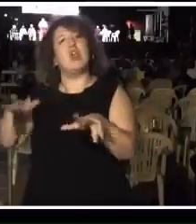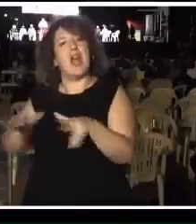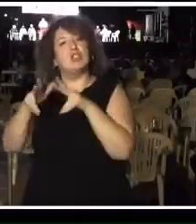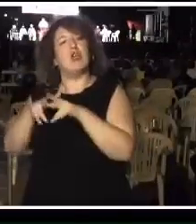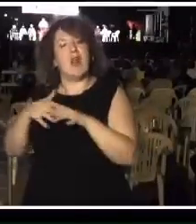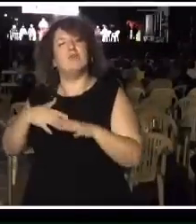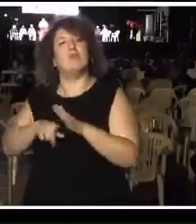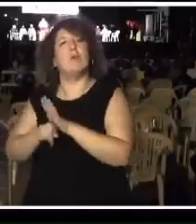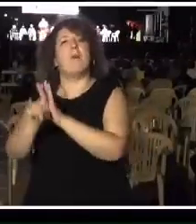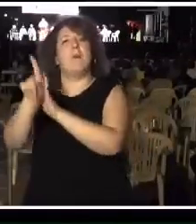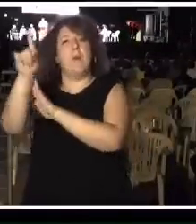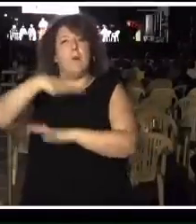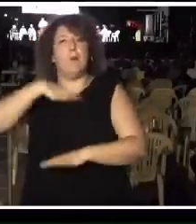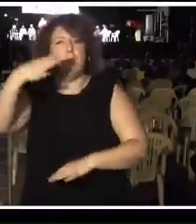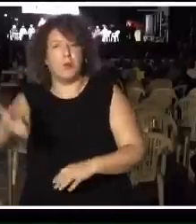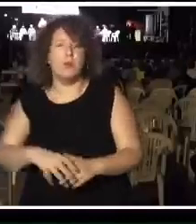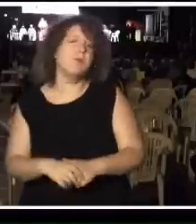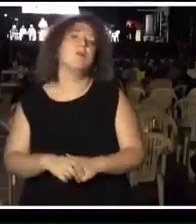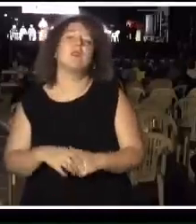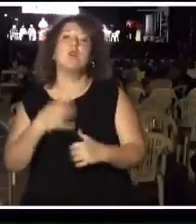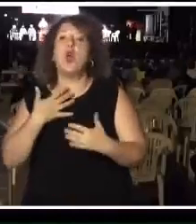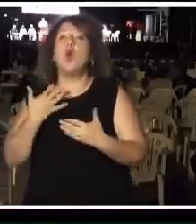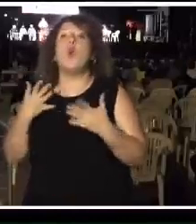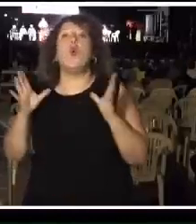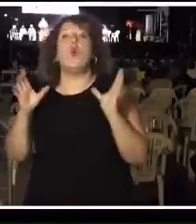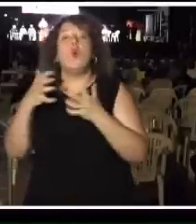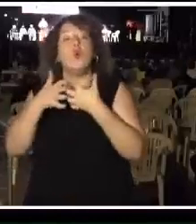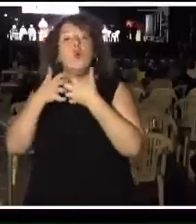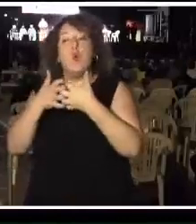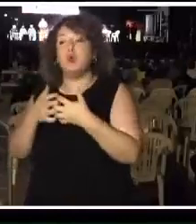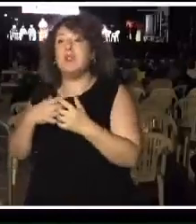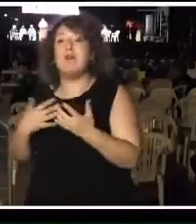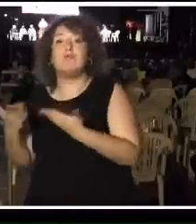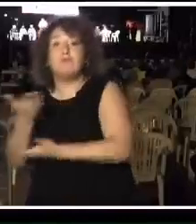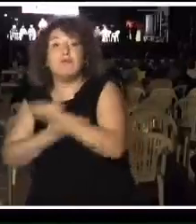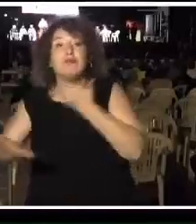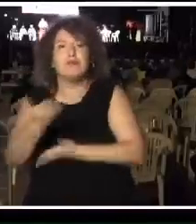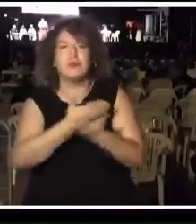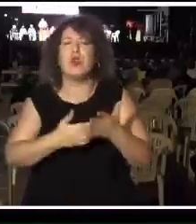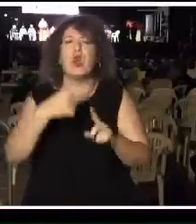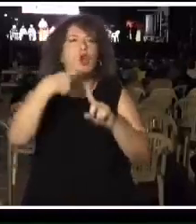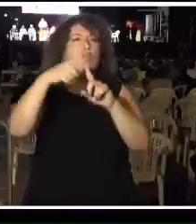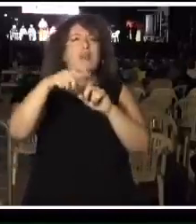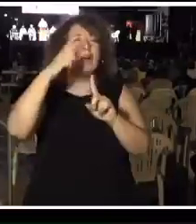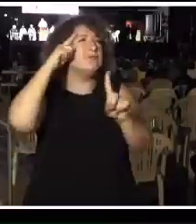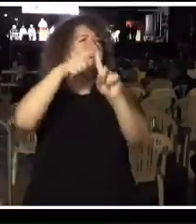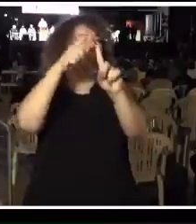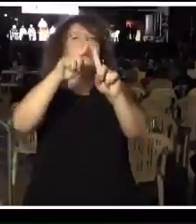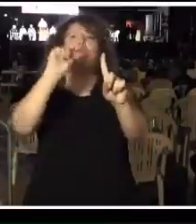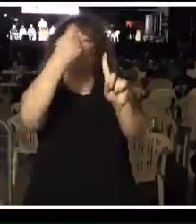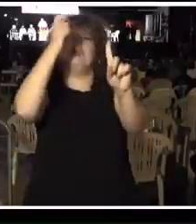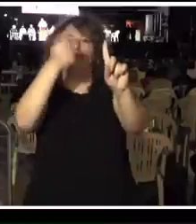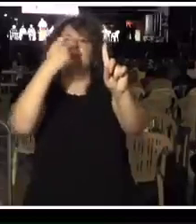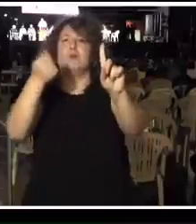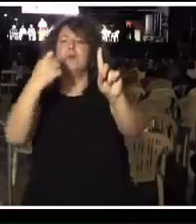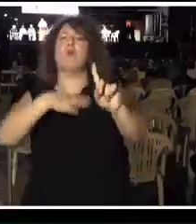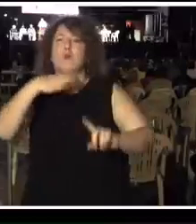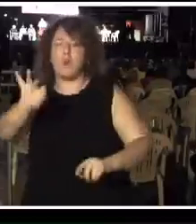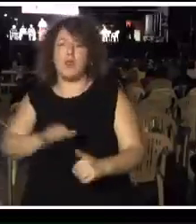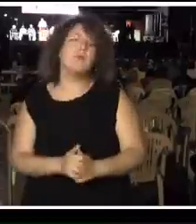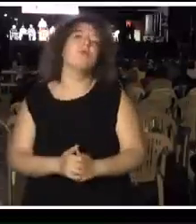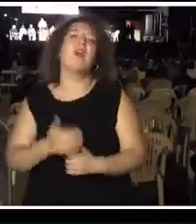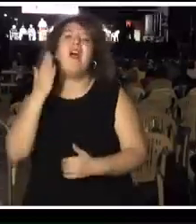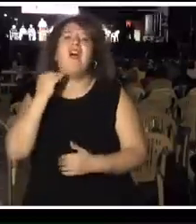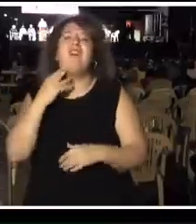Luchando conjuntamente, alcanzaremos todo lo que nos propongamos. La fraternidad construida en las luchas,